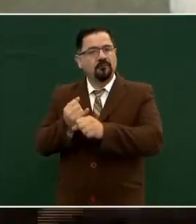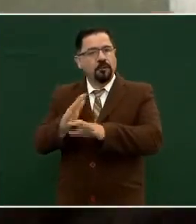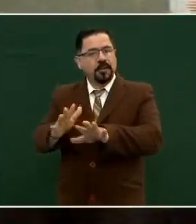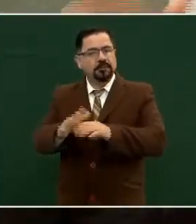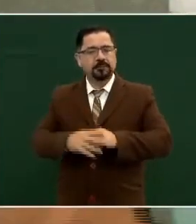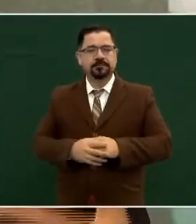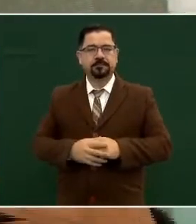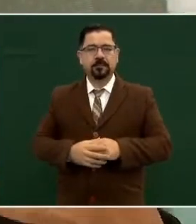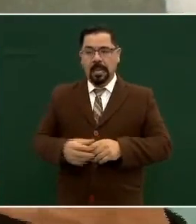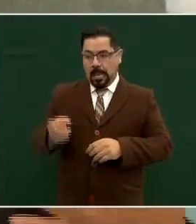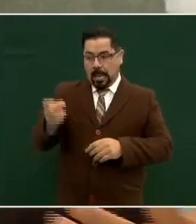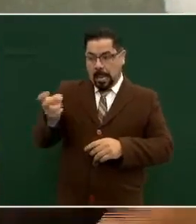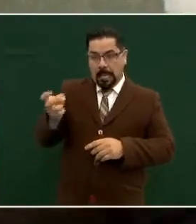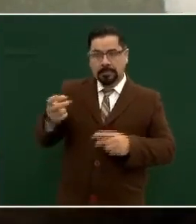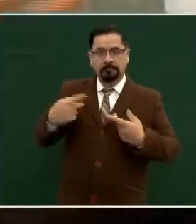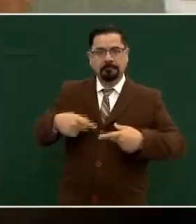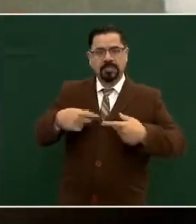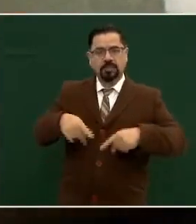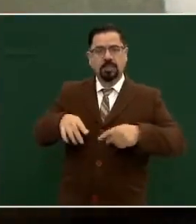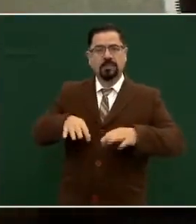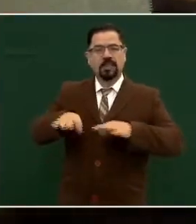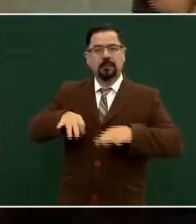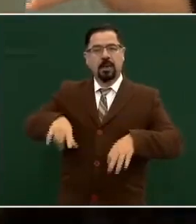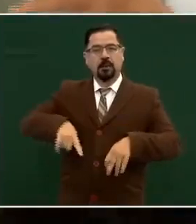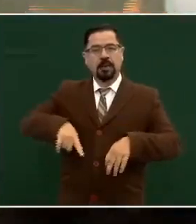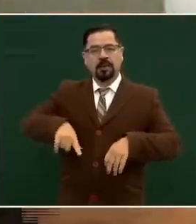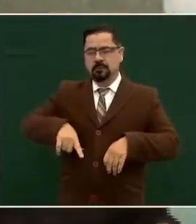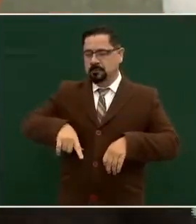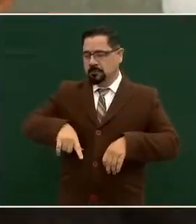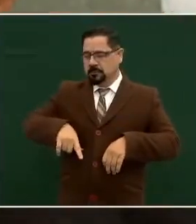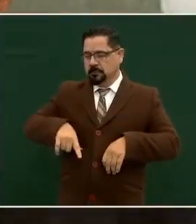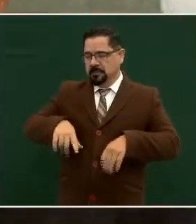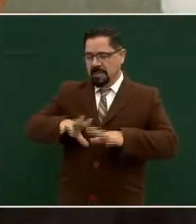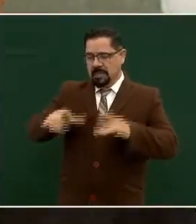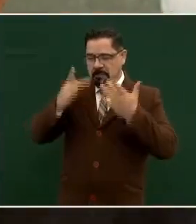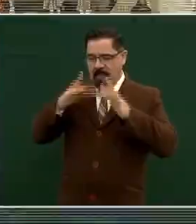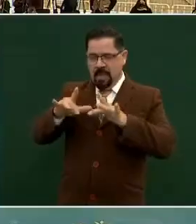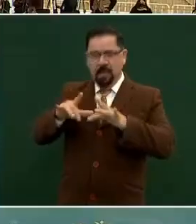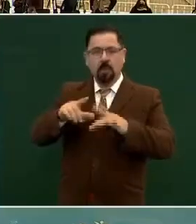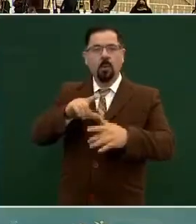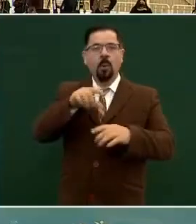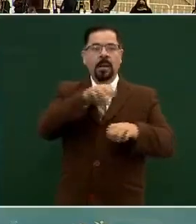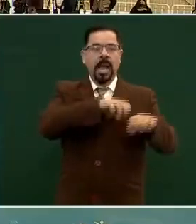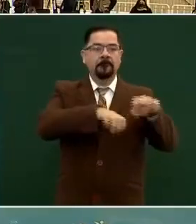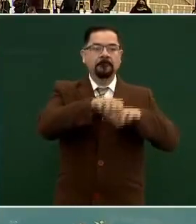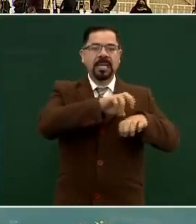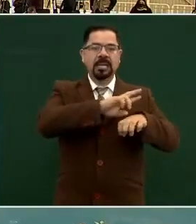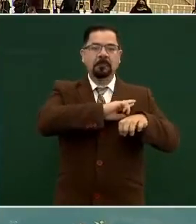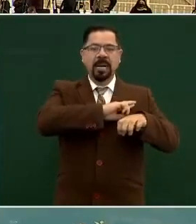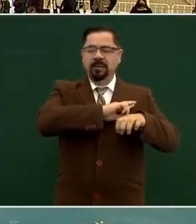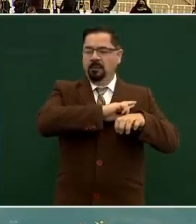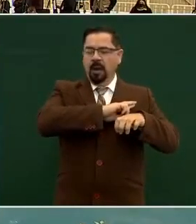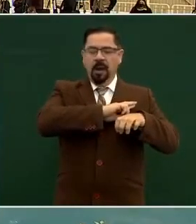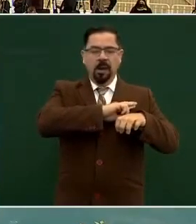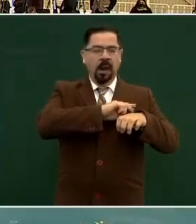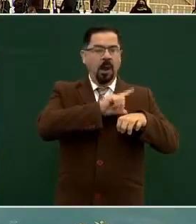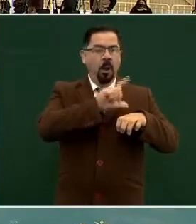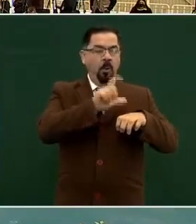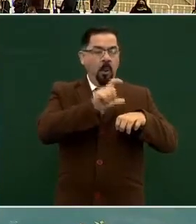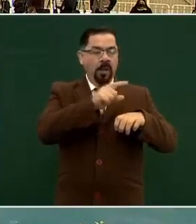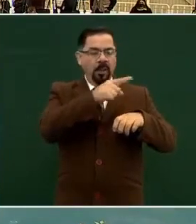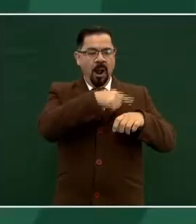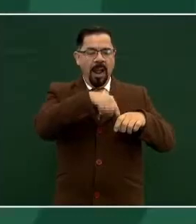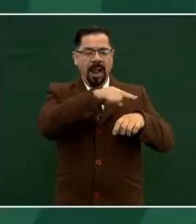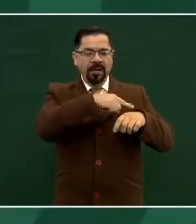Y ese funcionario lo contrataba una empresa particular, y en las privatizaciones, en las llamadas